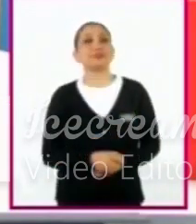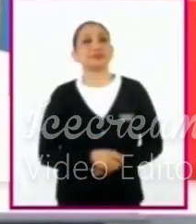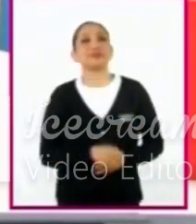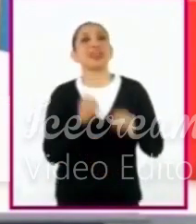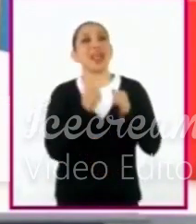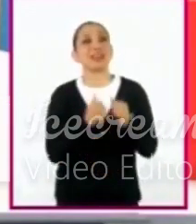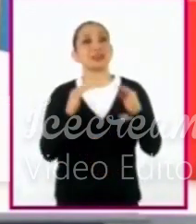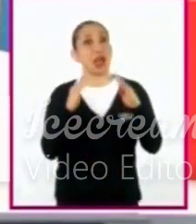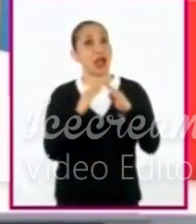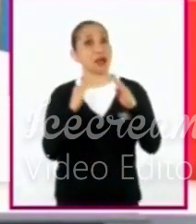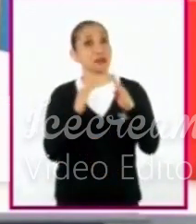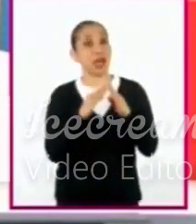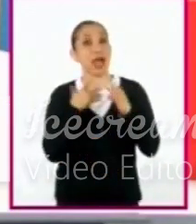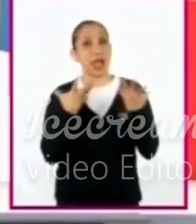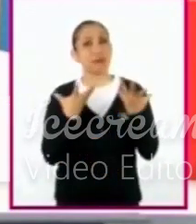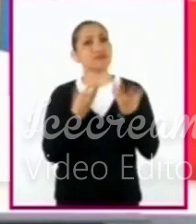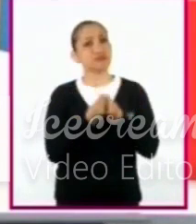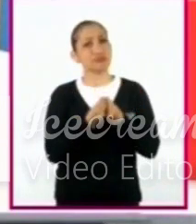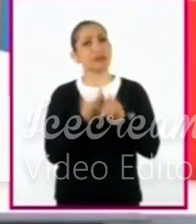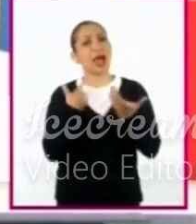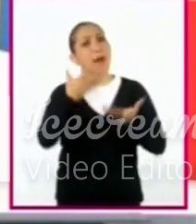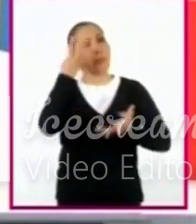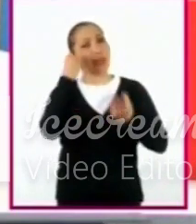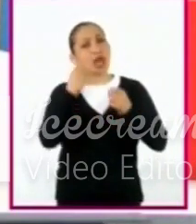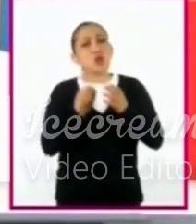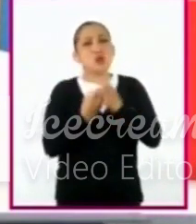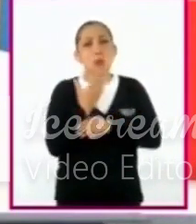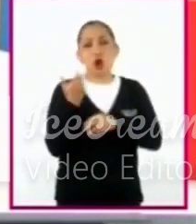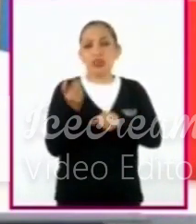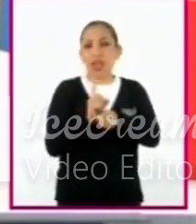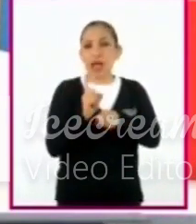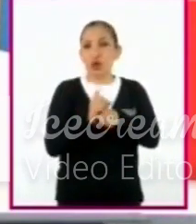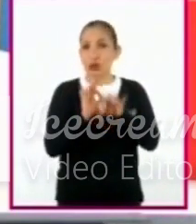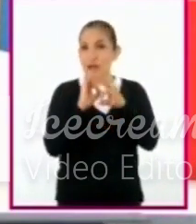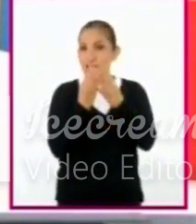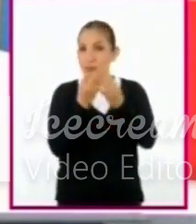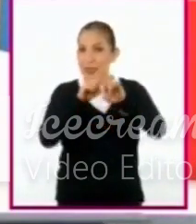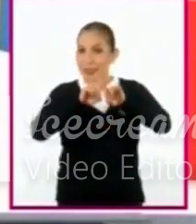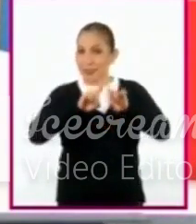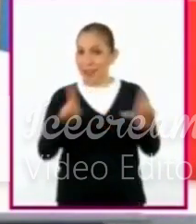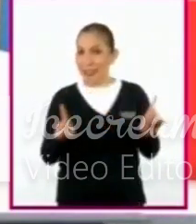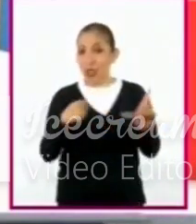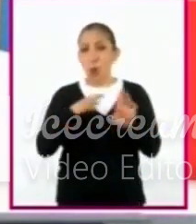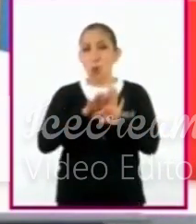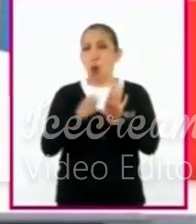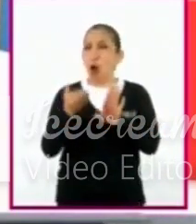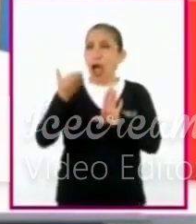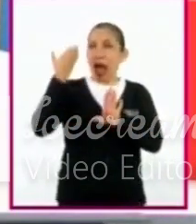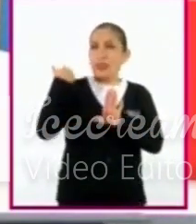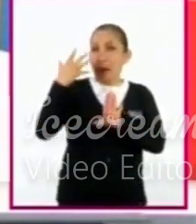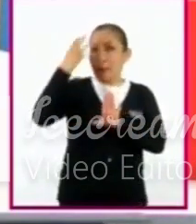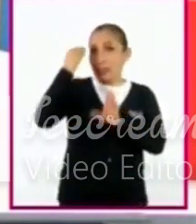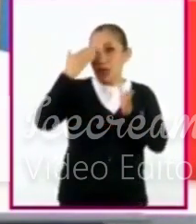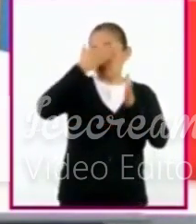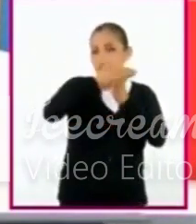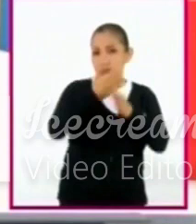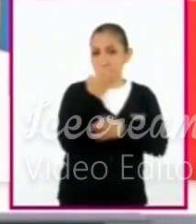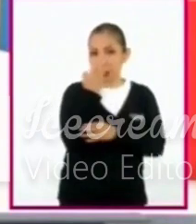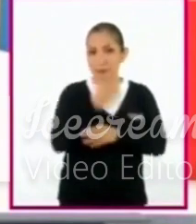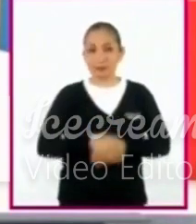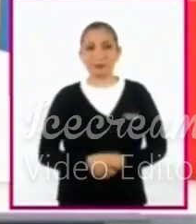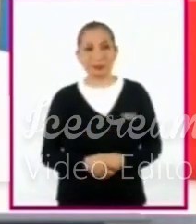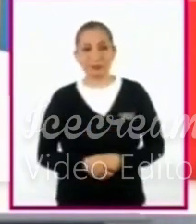Quédense en casa y únanse al reto de aprender algo nuevo cada día de una forma distinta a como aprendemos cuando estamos en la escuela.